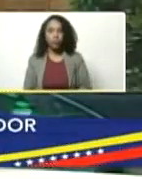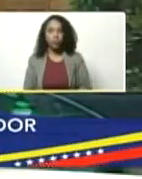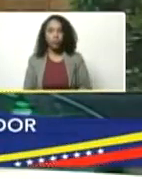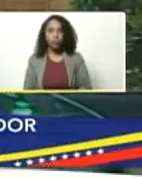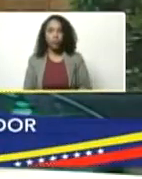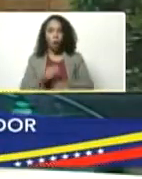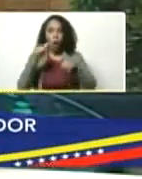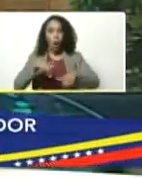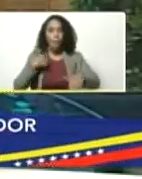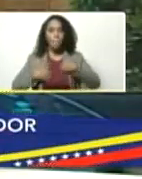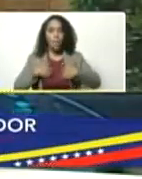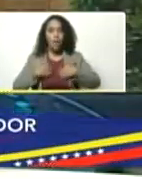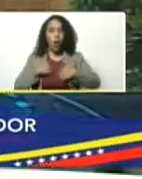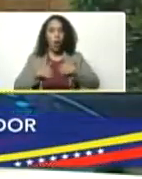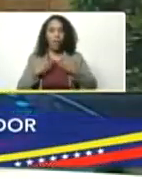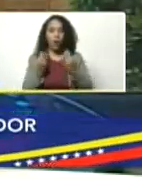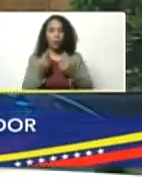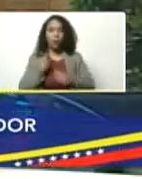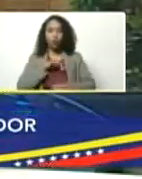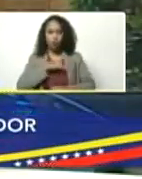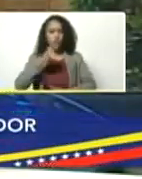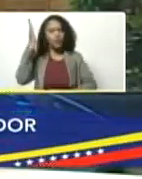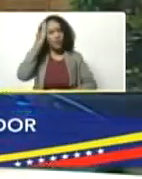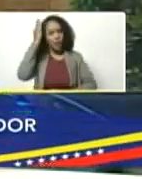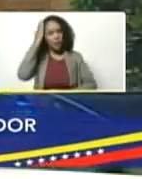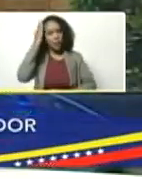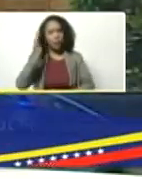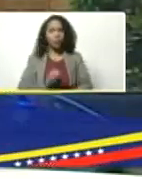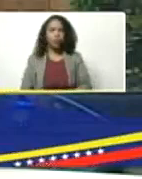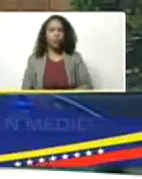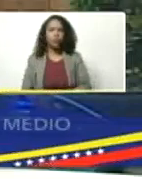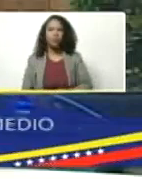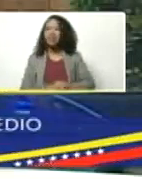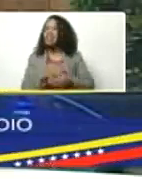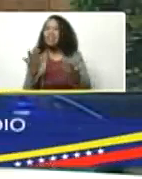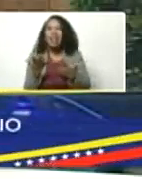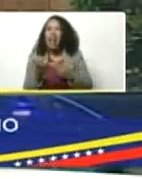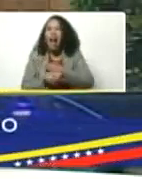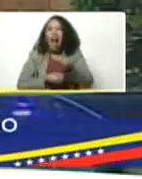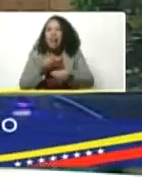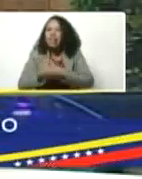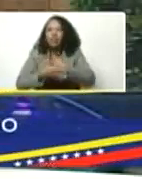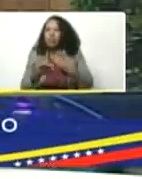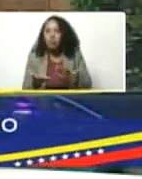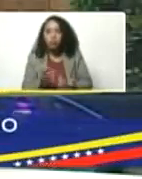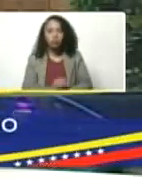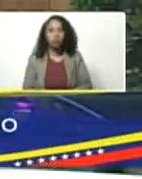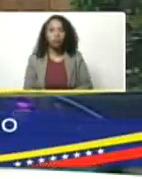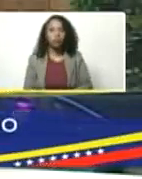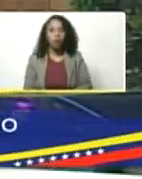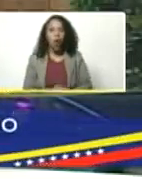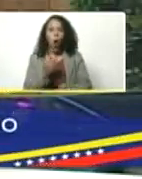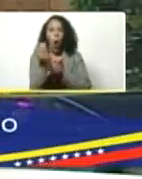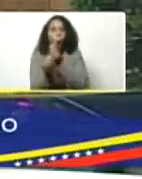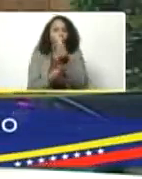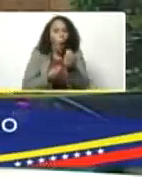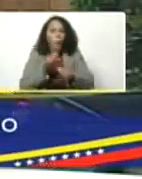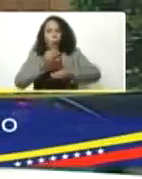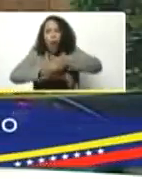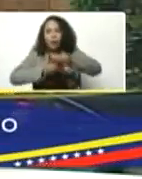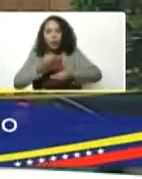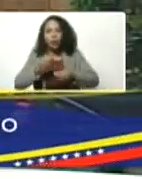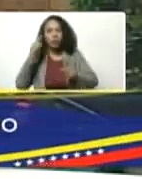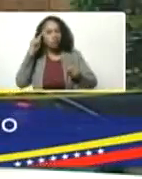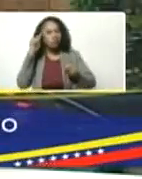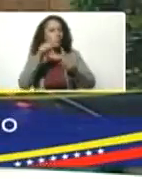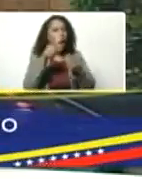hoy miércoles de economía, nosotros sabemos qué estamos haciendo, cómo lo estamos haciendo y hacia